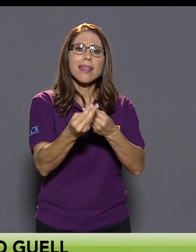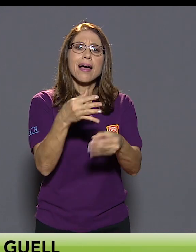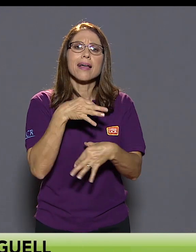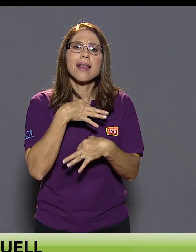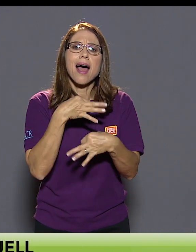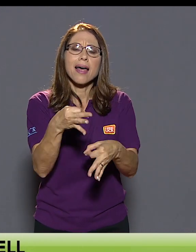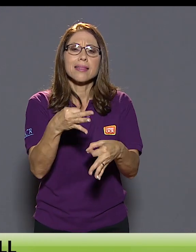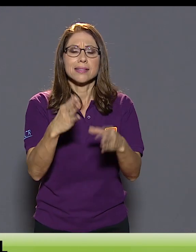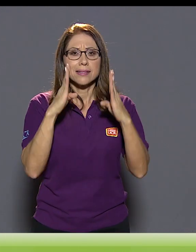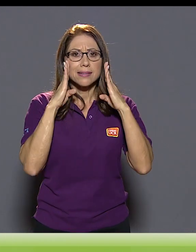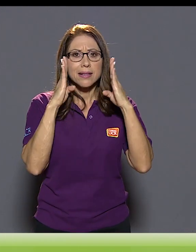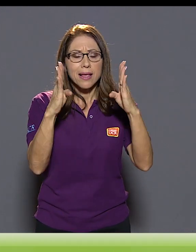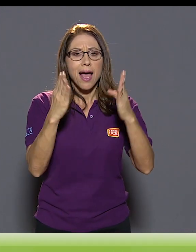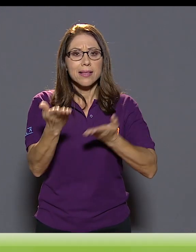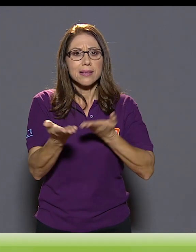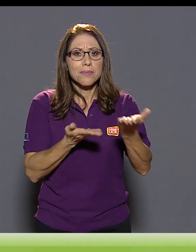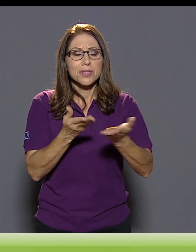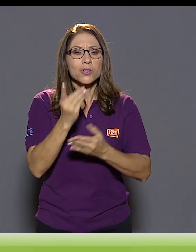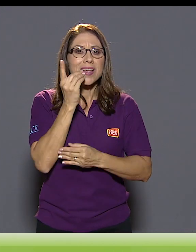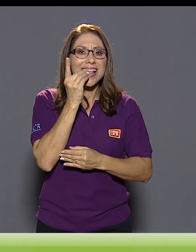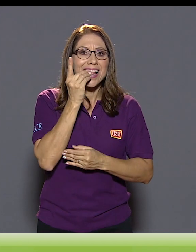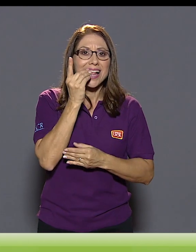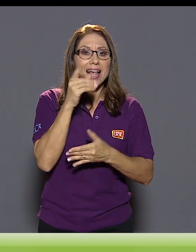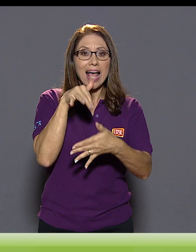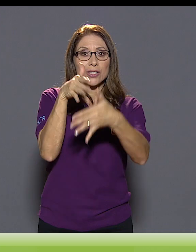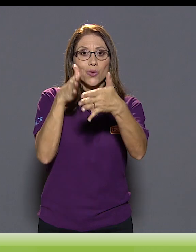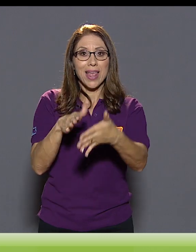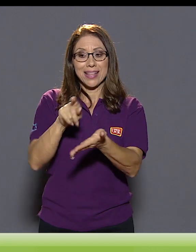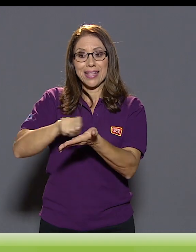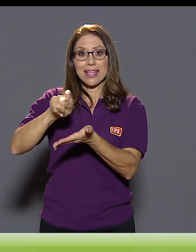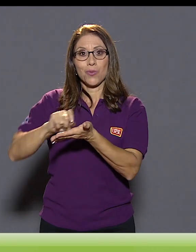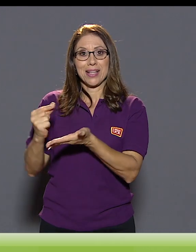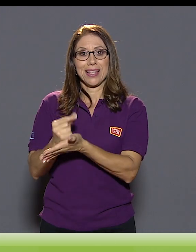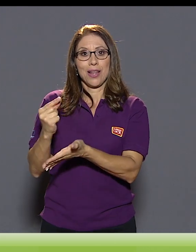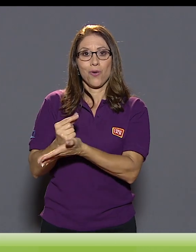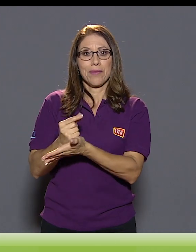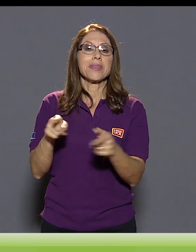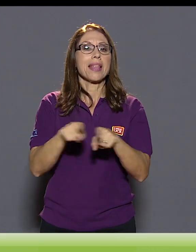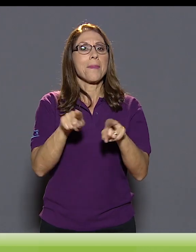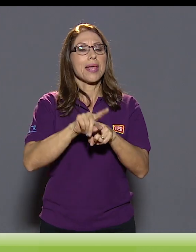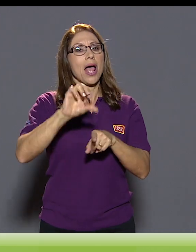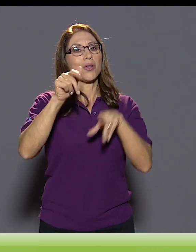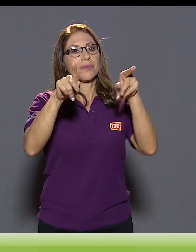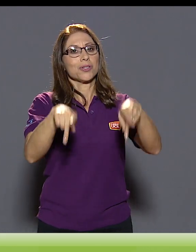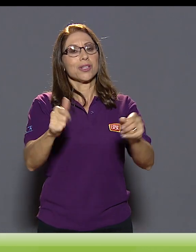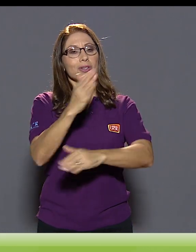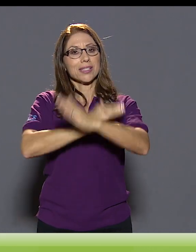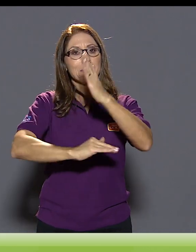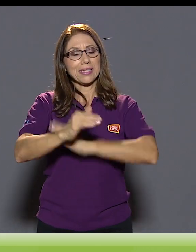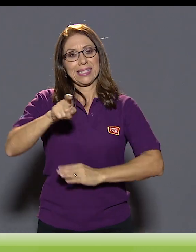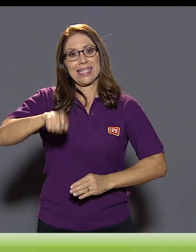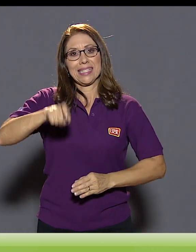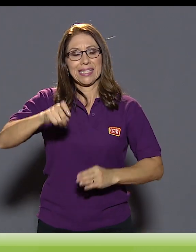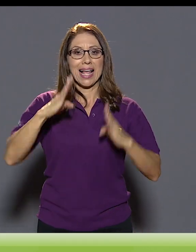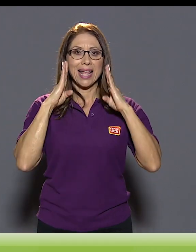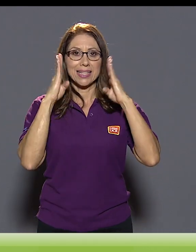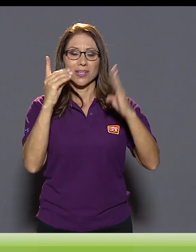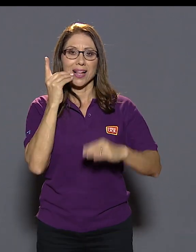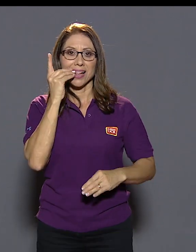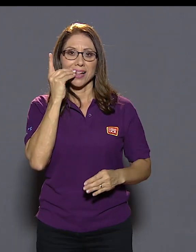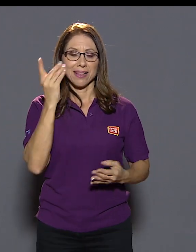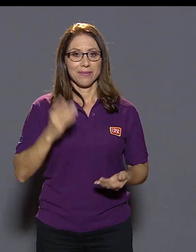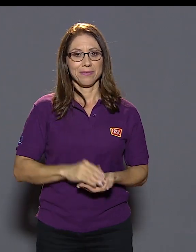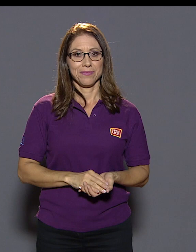servicios gratuitos en odontología a estudiantes de la Escuela Centenovel y a otras personas con discapacidad que requieran